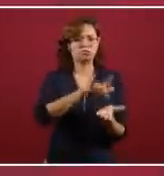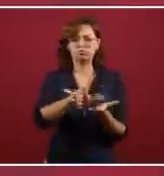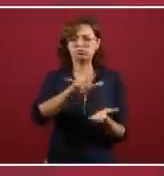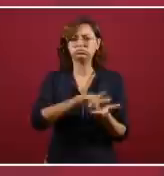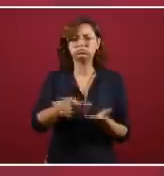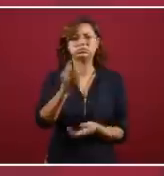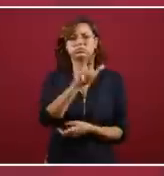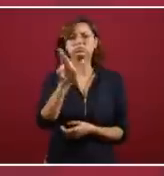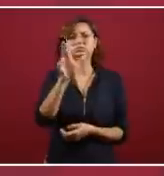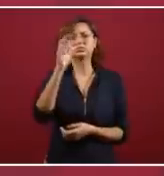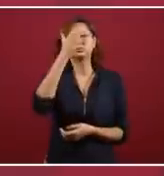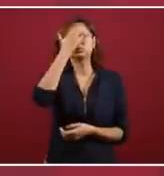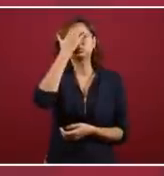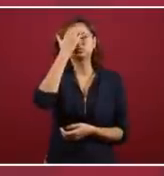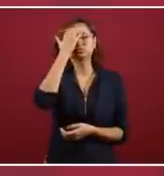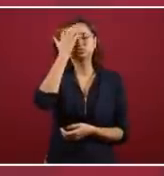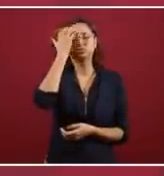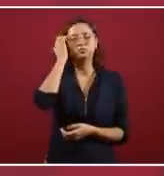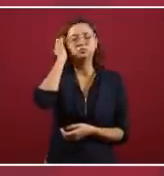reconozco muy